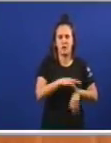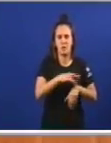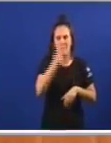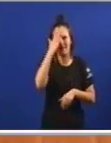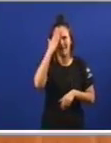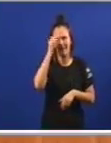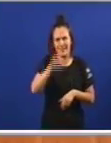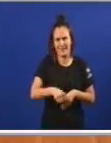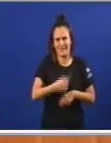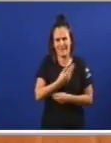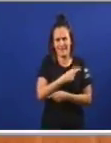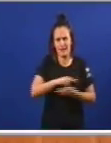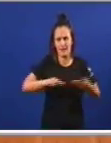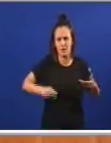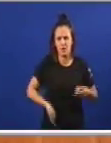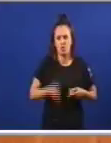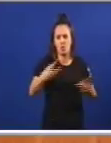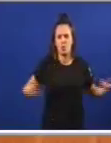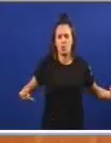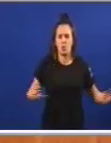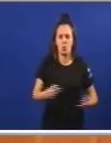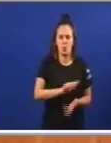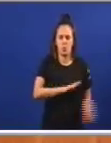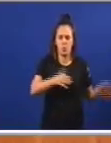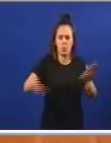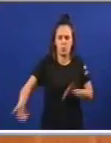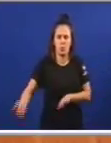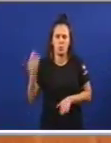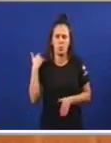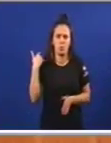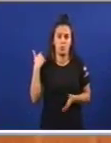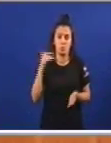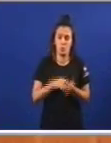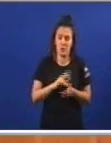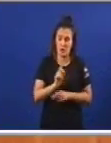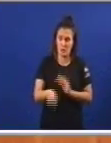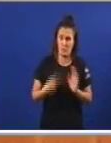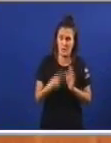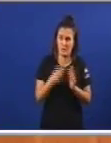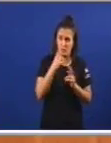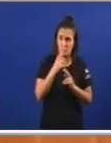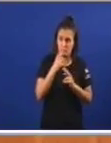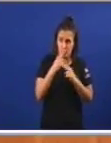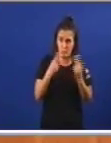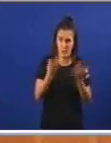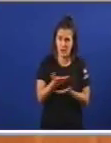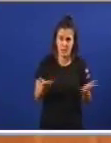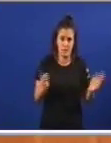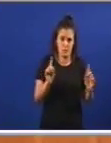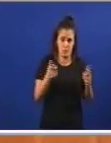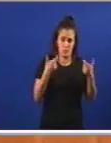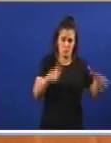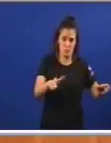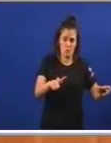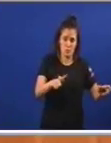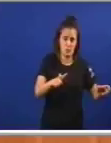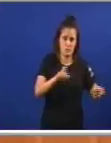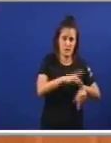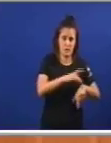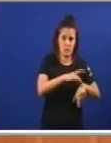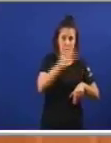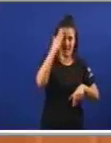que non só sufre os recortes aplicados á totalidade da sanidade pública. A saúde mental se di moitas veces